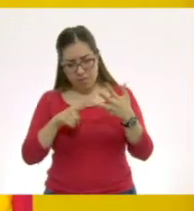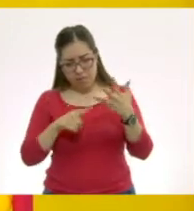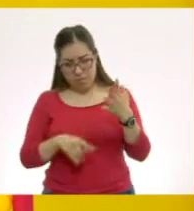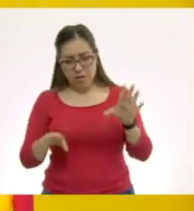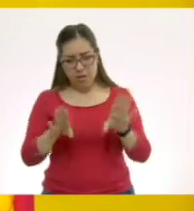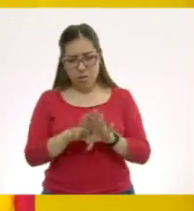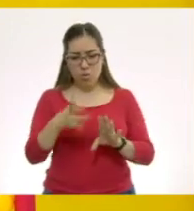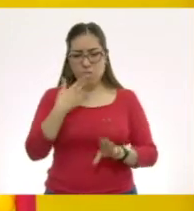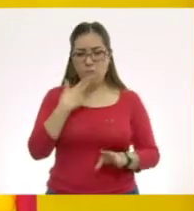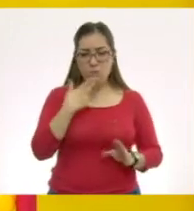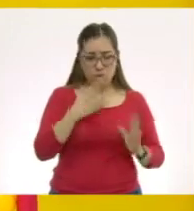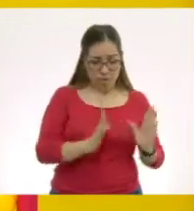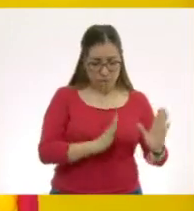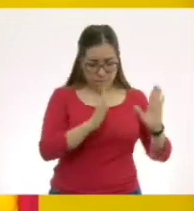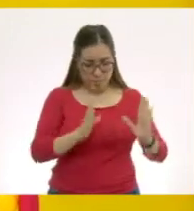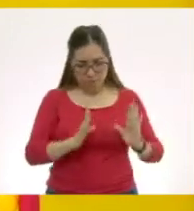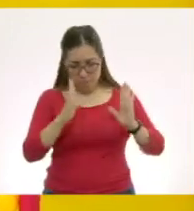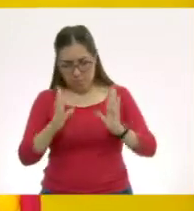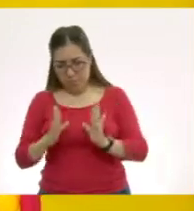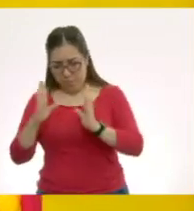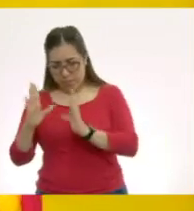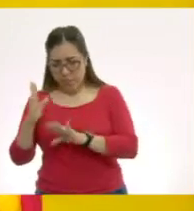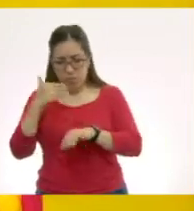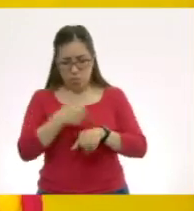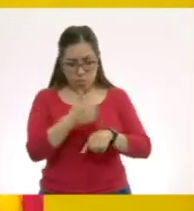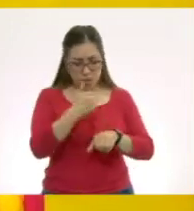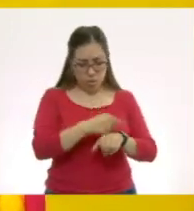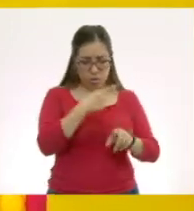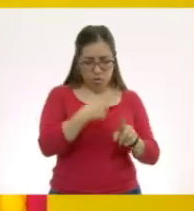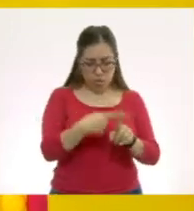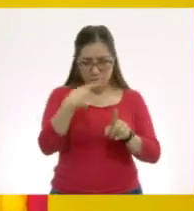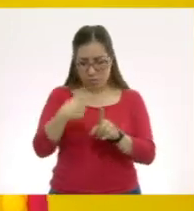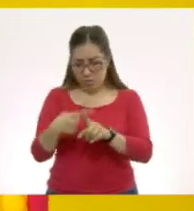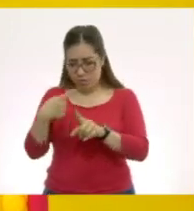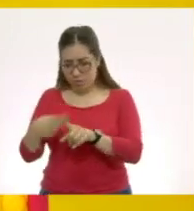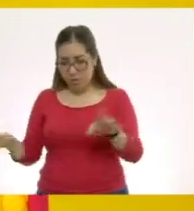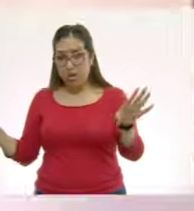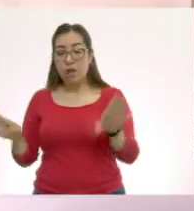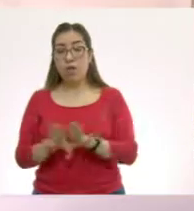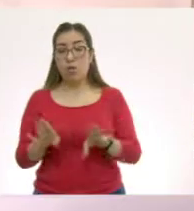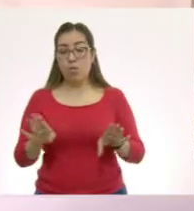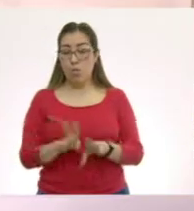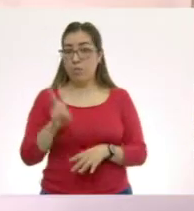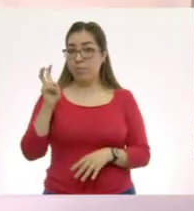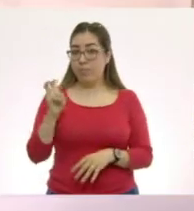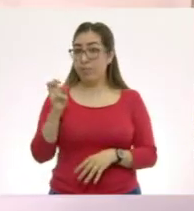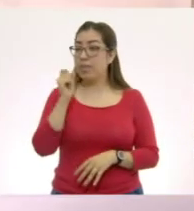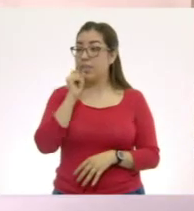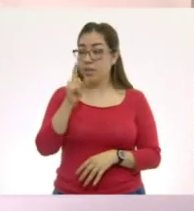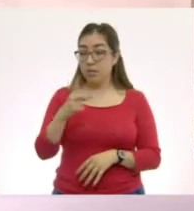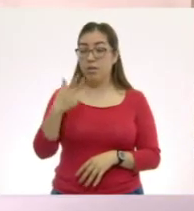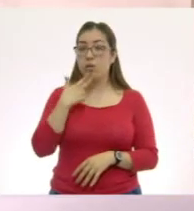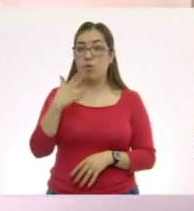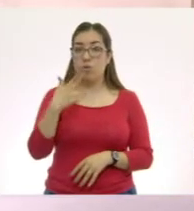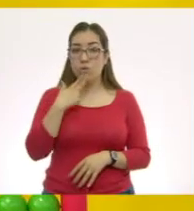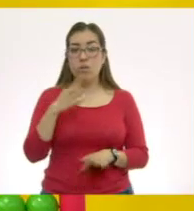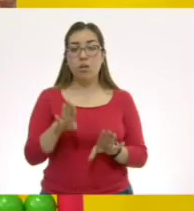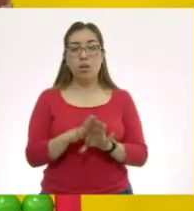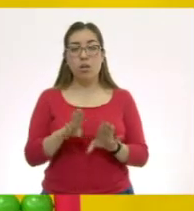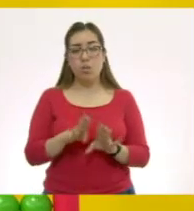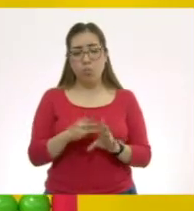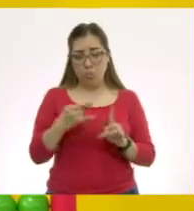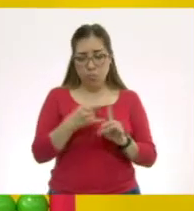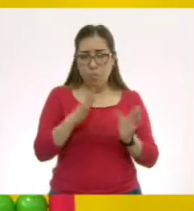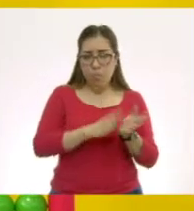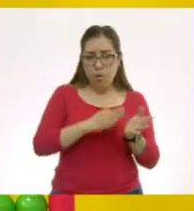o en cuánto tenemos que sumar al número anterior el siguiente número. Y también nos ayudamos con fichitas. Y con fichas. Por ejemplo, si